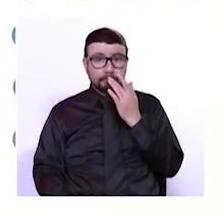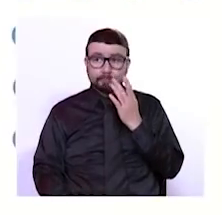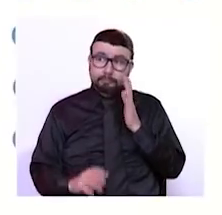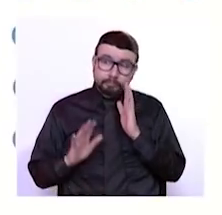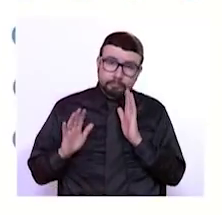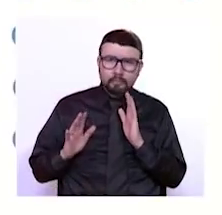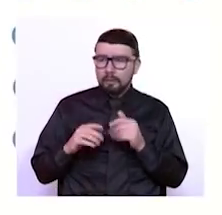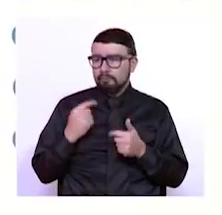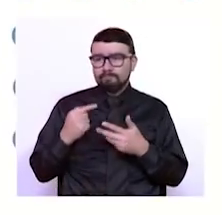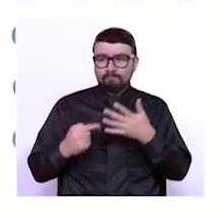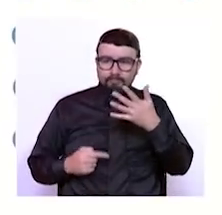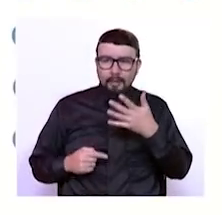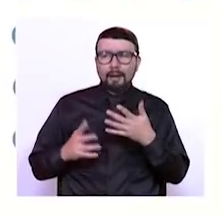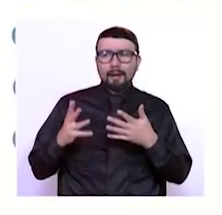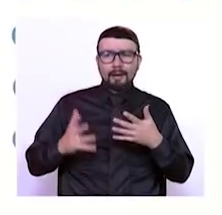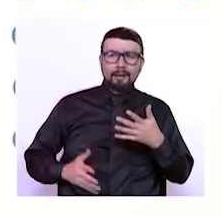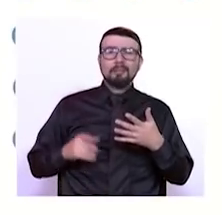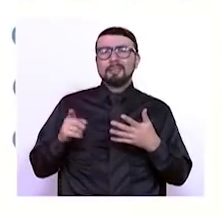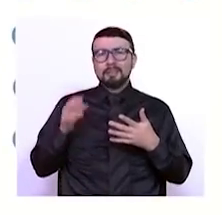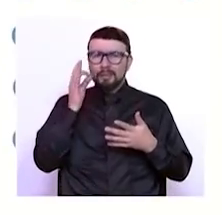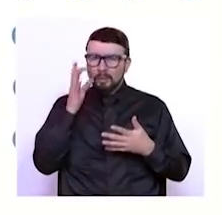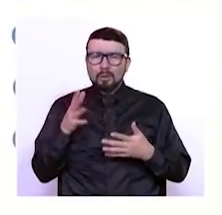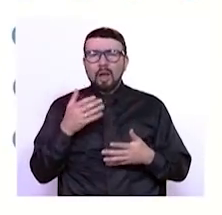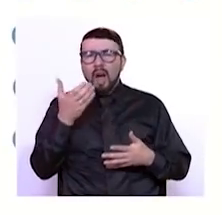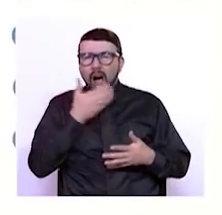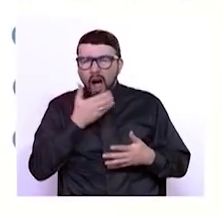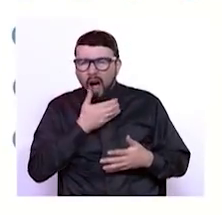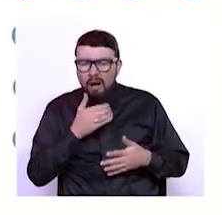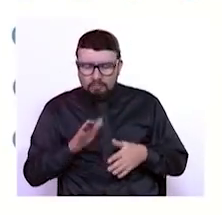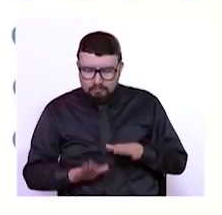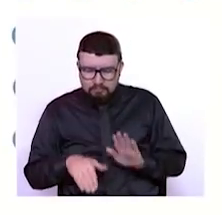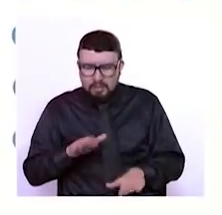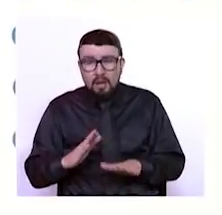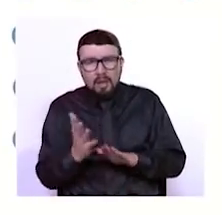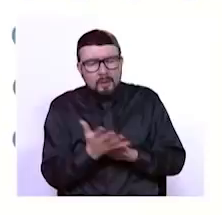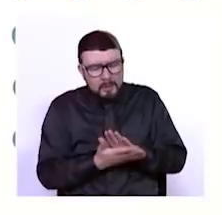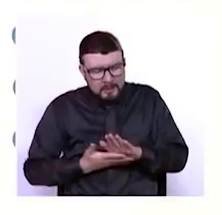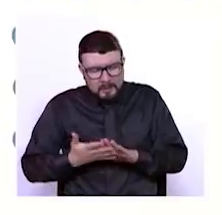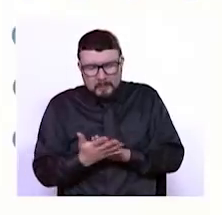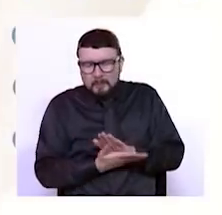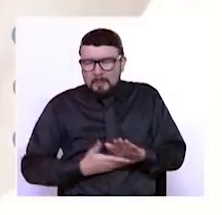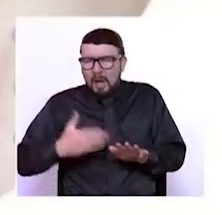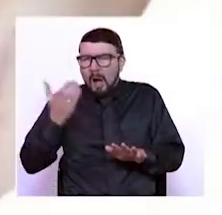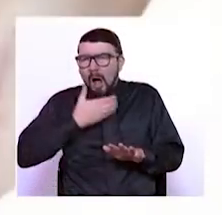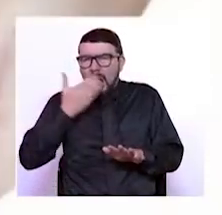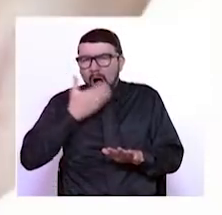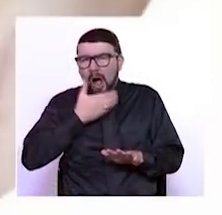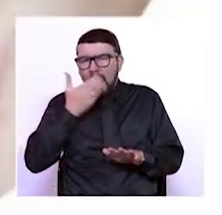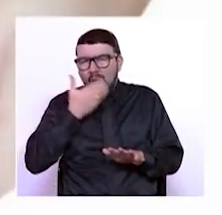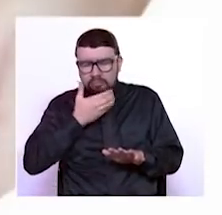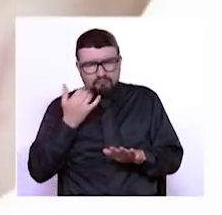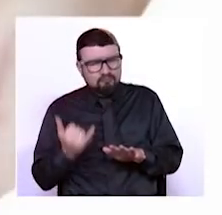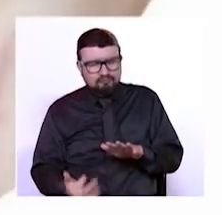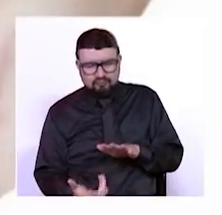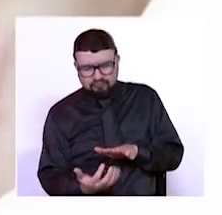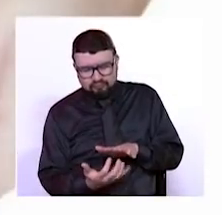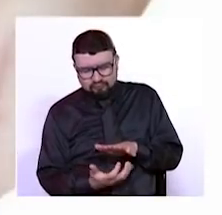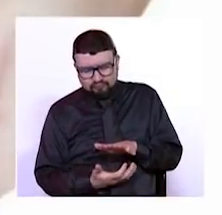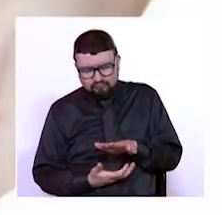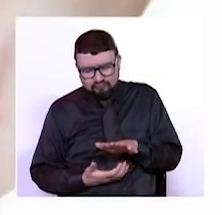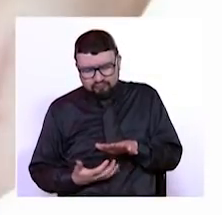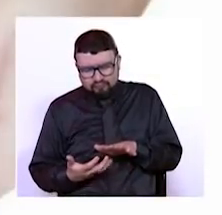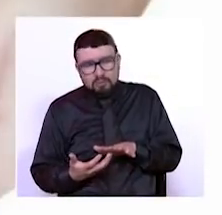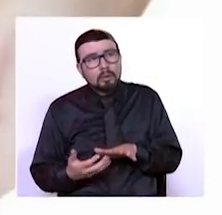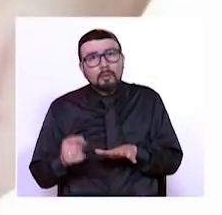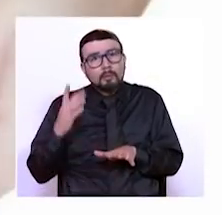por las cuales se puede presentar el ardor plantar, el ardor de la planta de los pies. Igual,